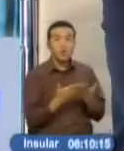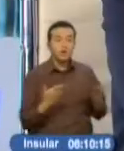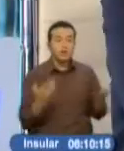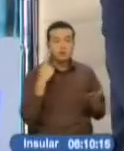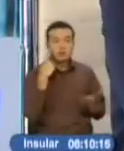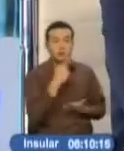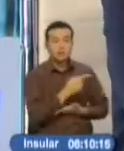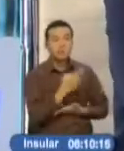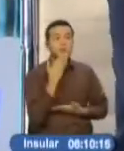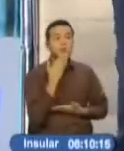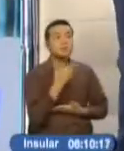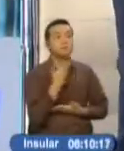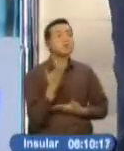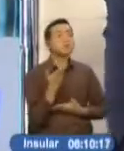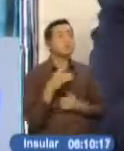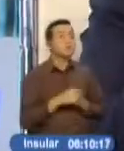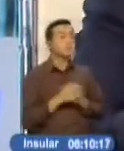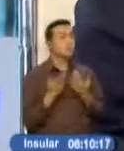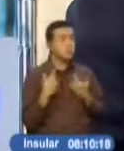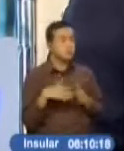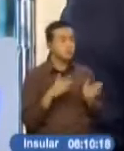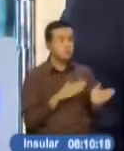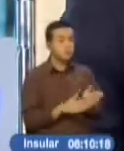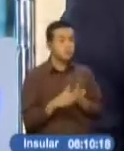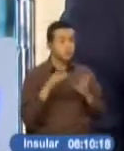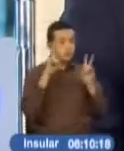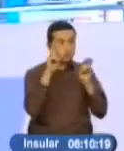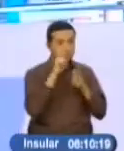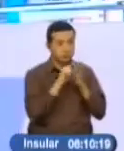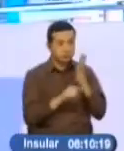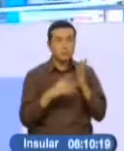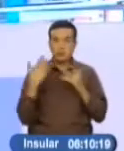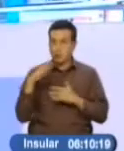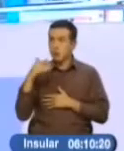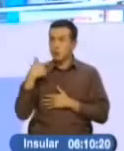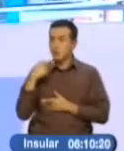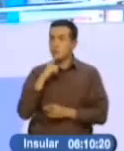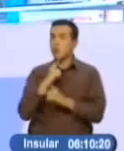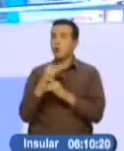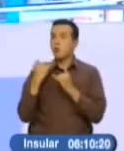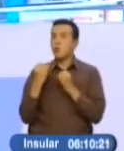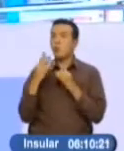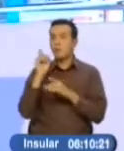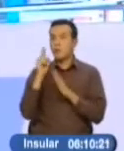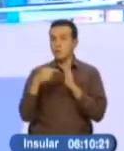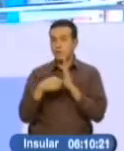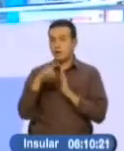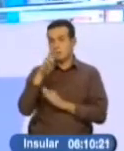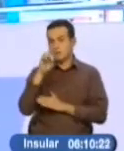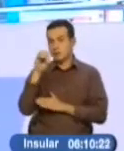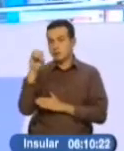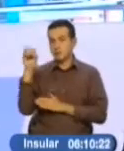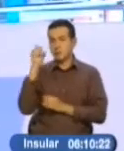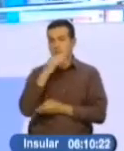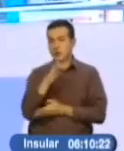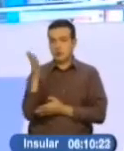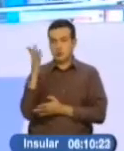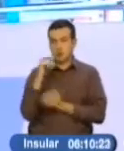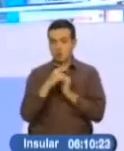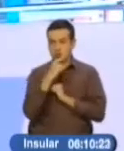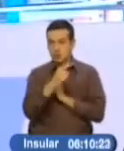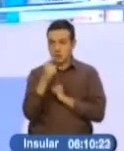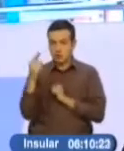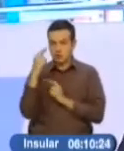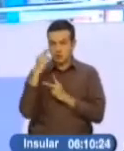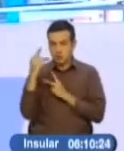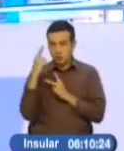están han incurrido en estos temas. Sí, tenemos ahorita más de 1.600 reportes en los que cada uno de esos